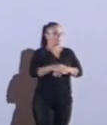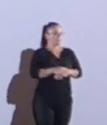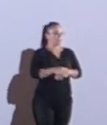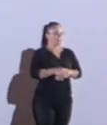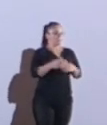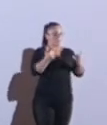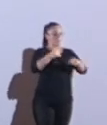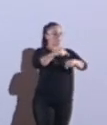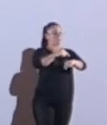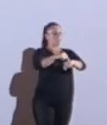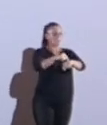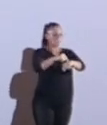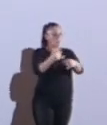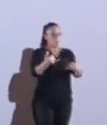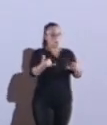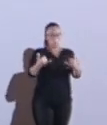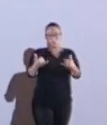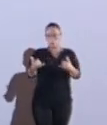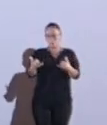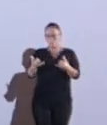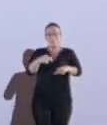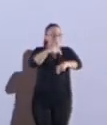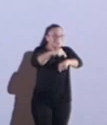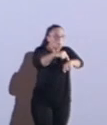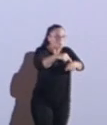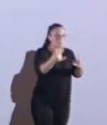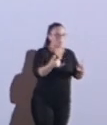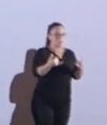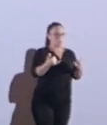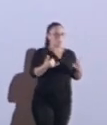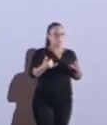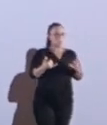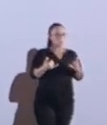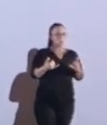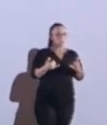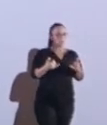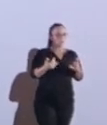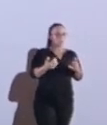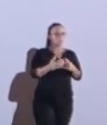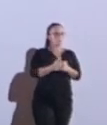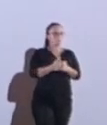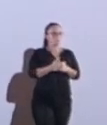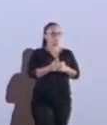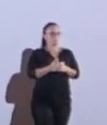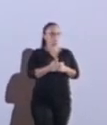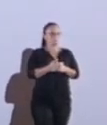en este momento en este momento más que nunca de los que hemos vivido